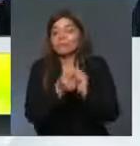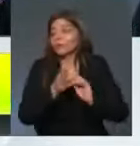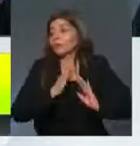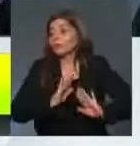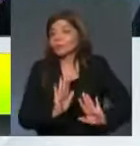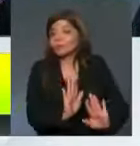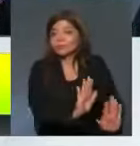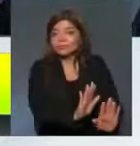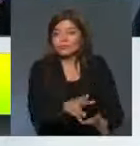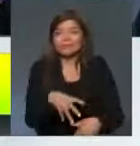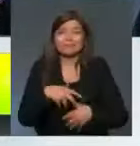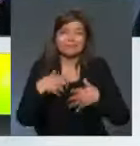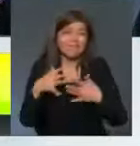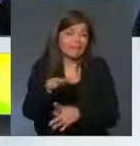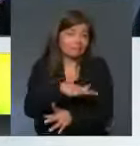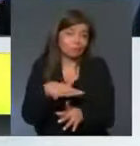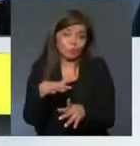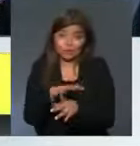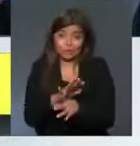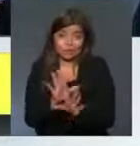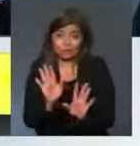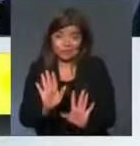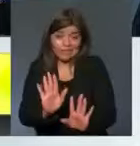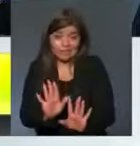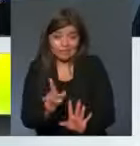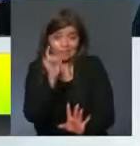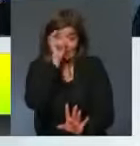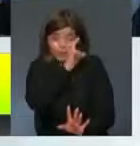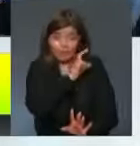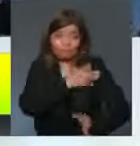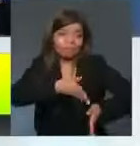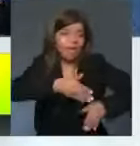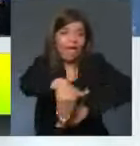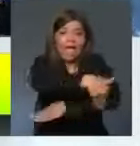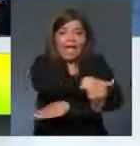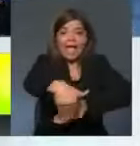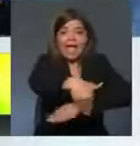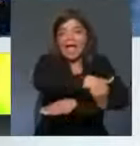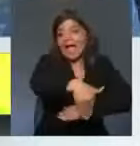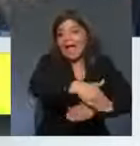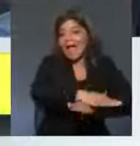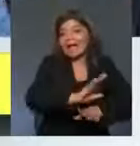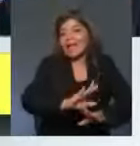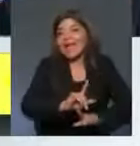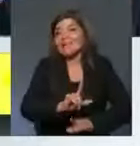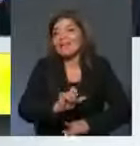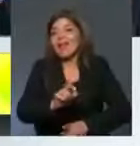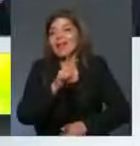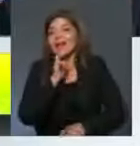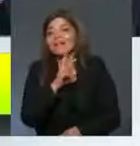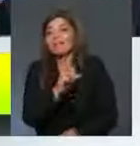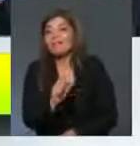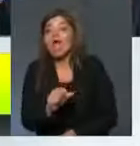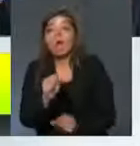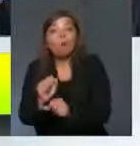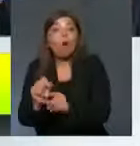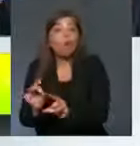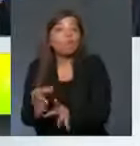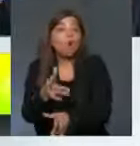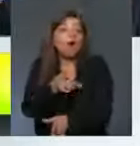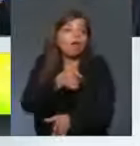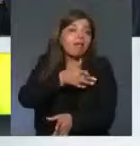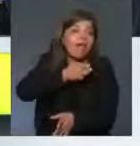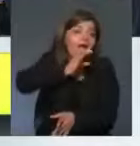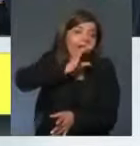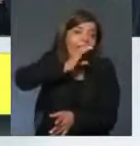rato. Estamos cerca del Copihue por acá, ahí en Lastra con Picarte. ¿Viste? Mónica, nos vamos a pasar por allá. ¿Viste? ¿Sabe? Para sacar ese mal sabor de boca con